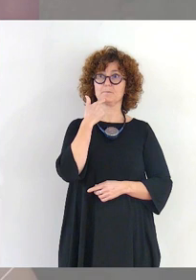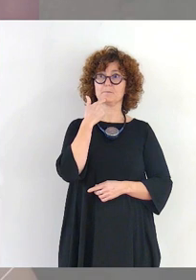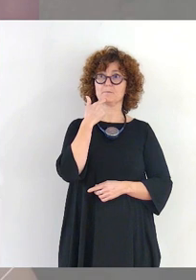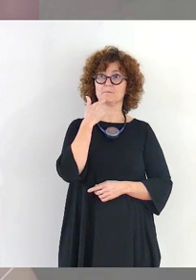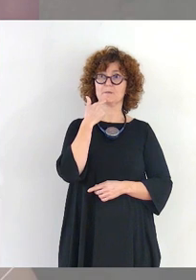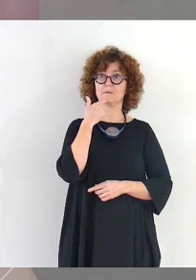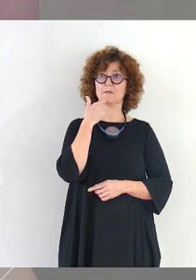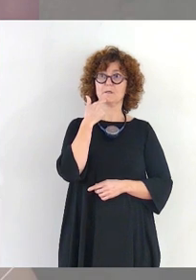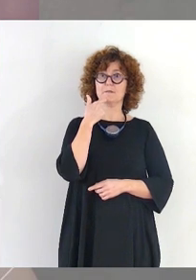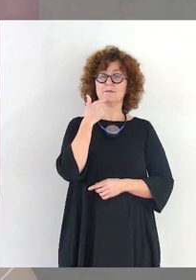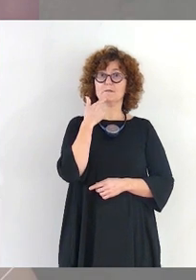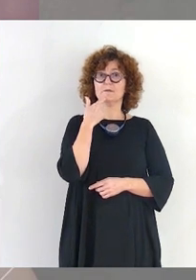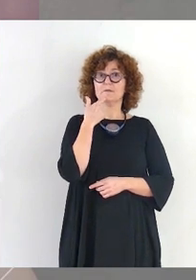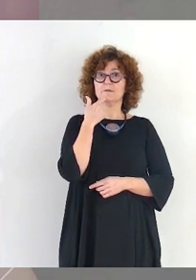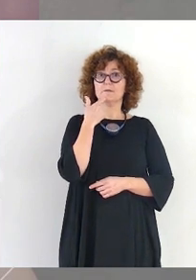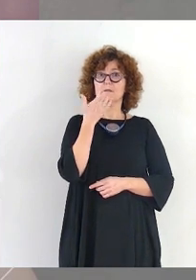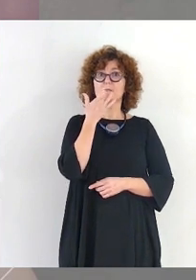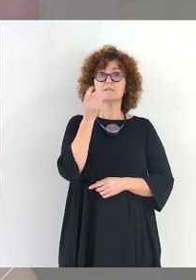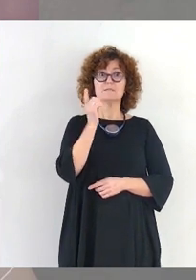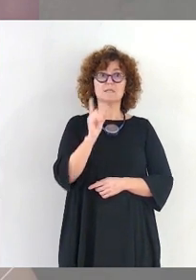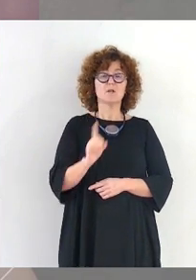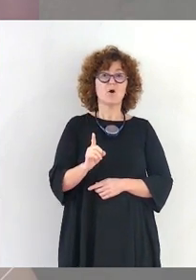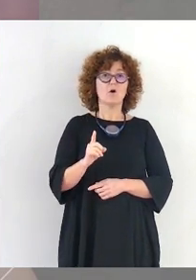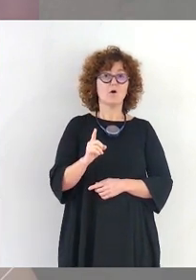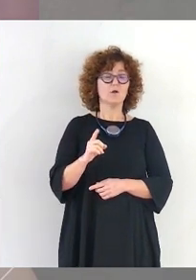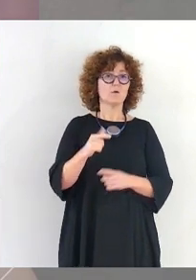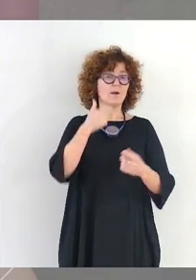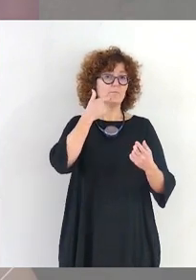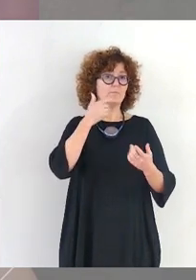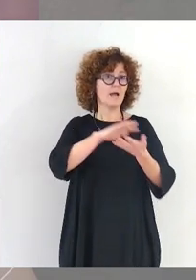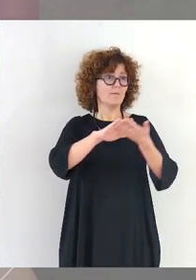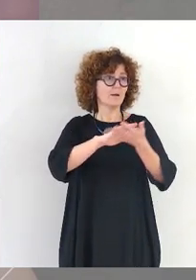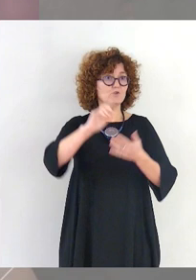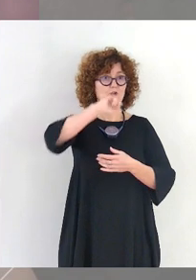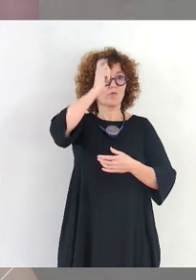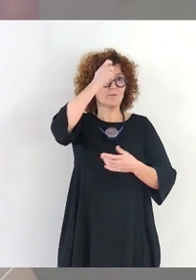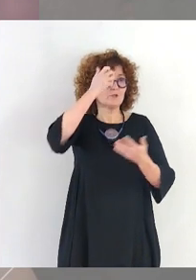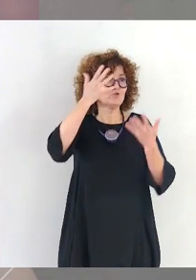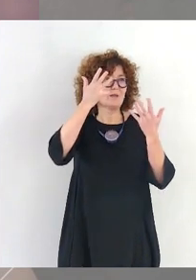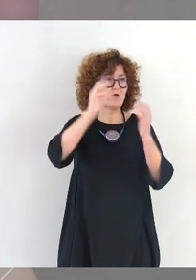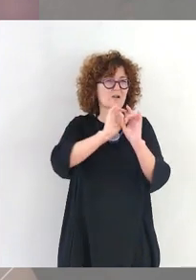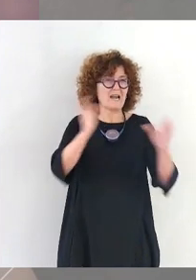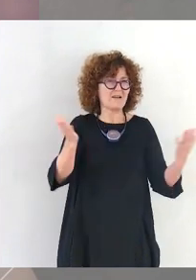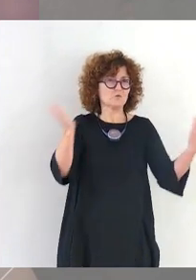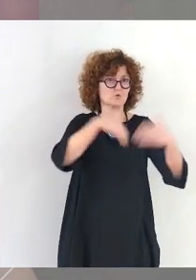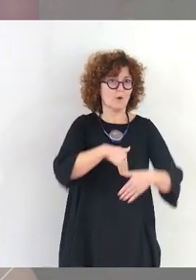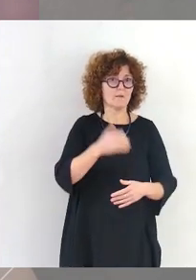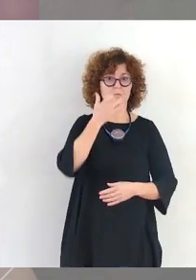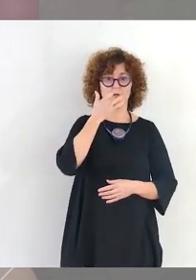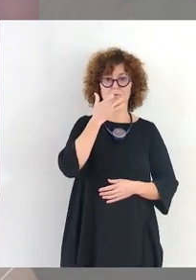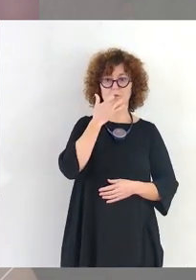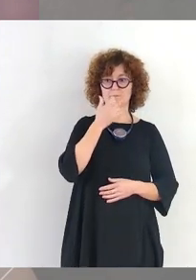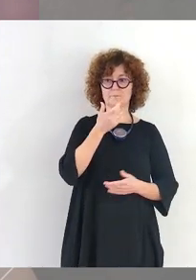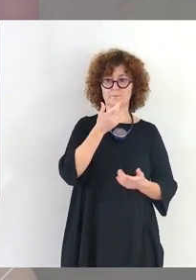movemos en en conceptos vagos y los conceptos vagos pues produc indignación o producen